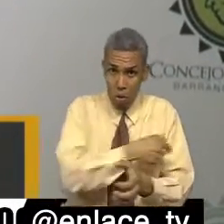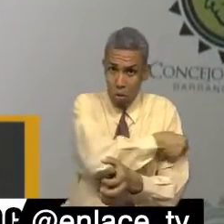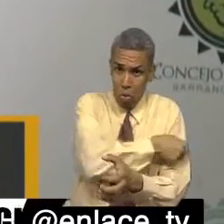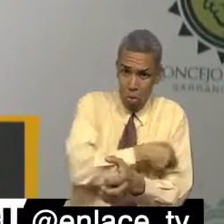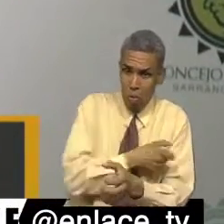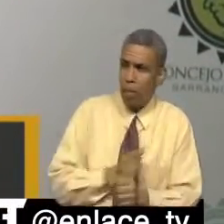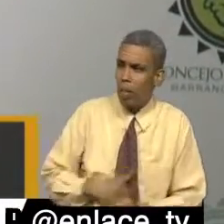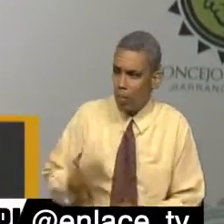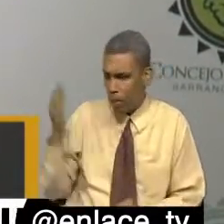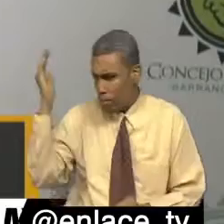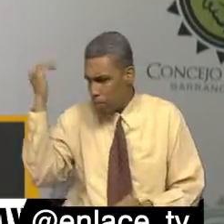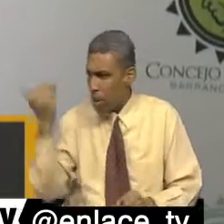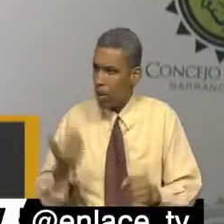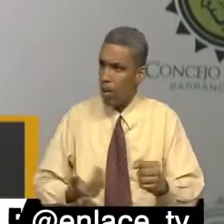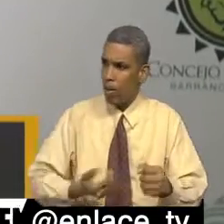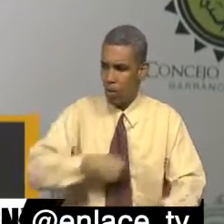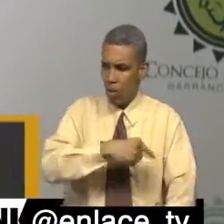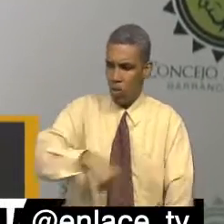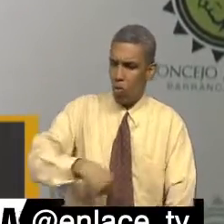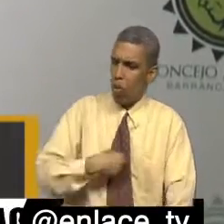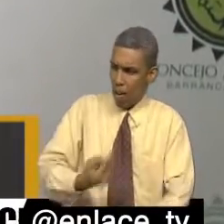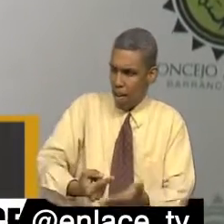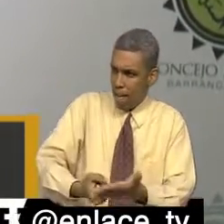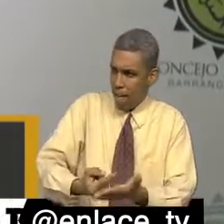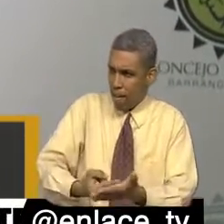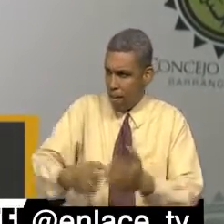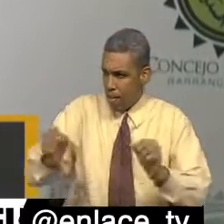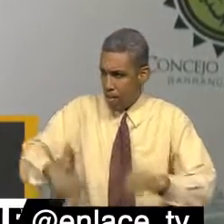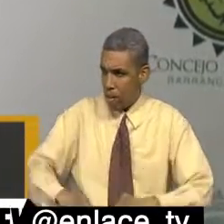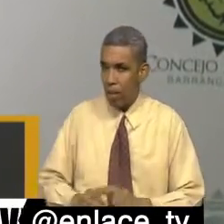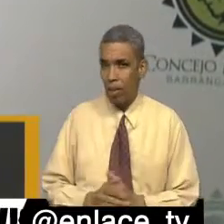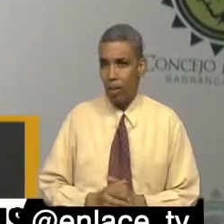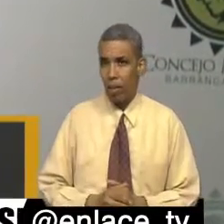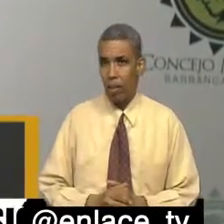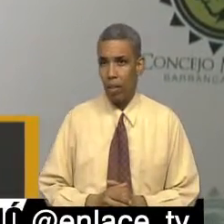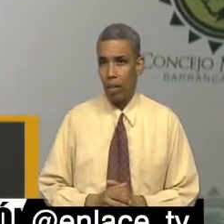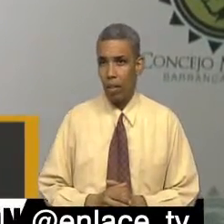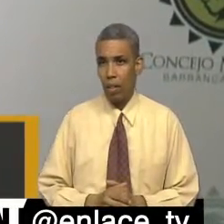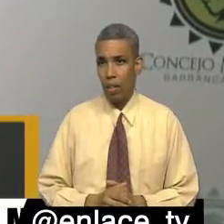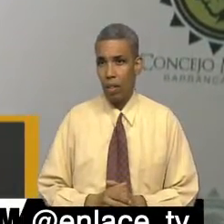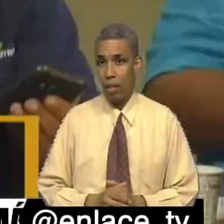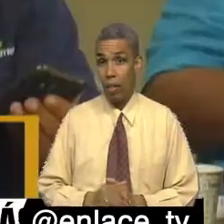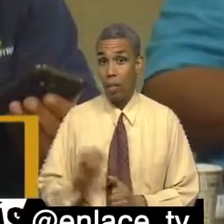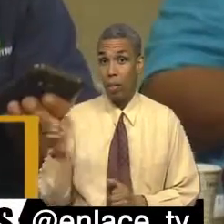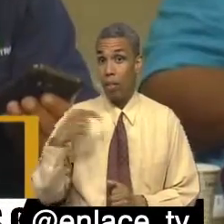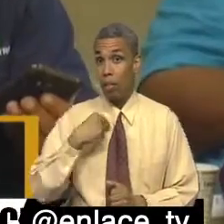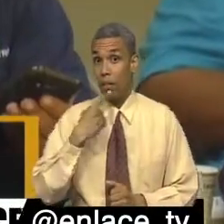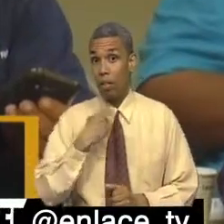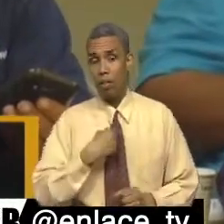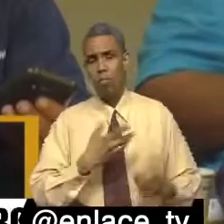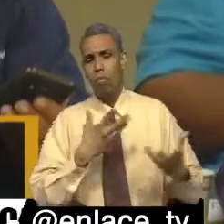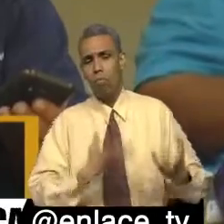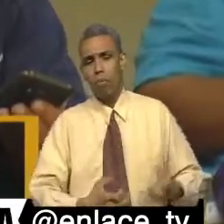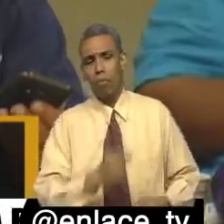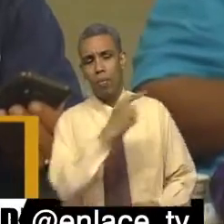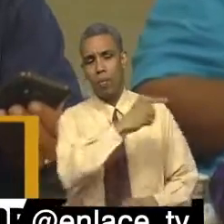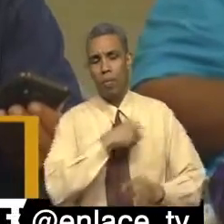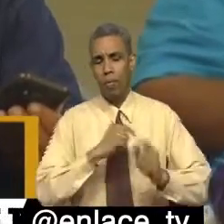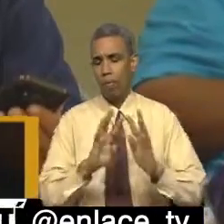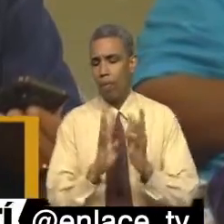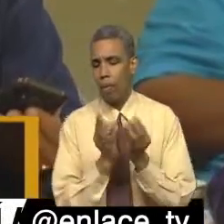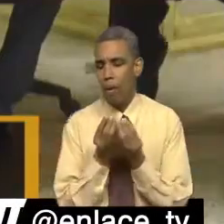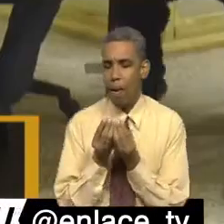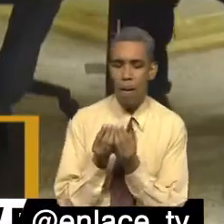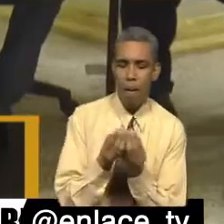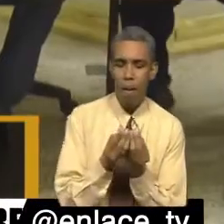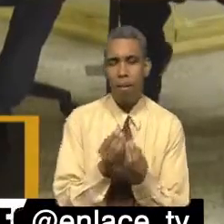en la misiva que nos envían a nosotros como al Consejo Municipal, que es con el Consejo Municipal que hay que tratar. Asimismo, el exdiputado Roberto